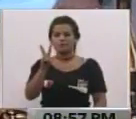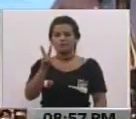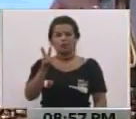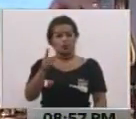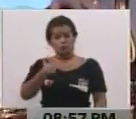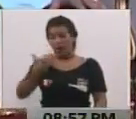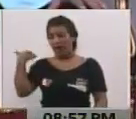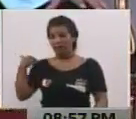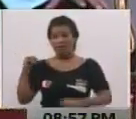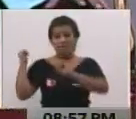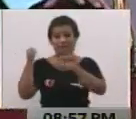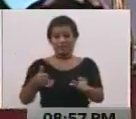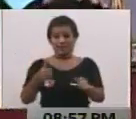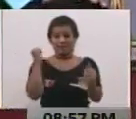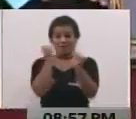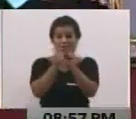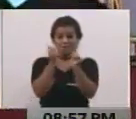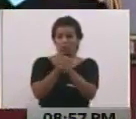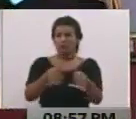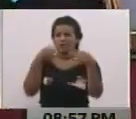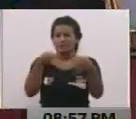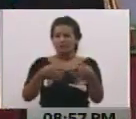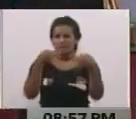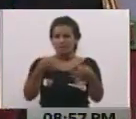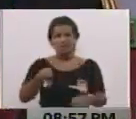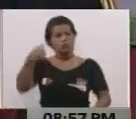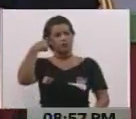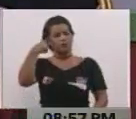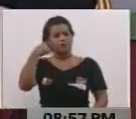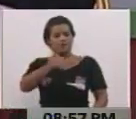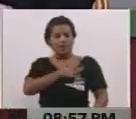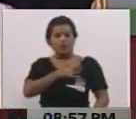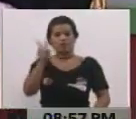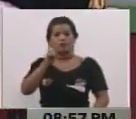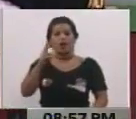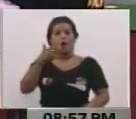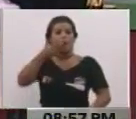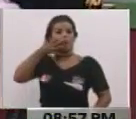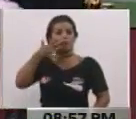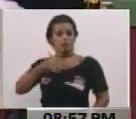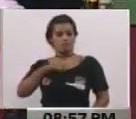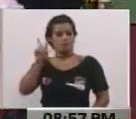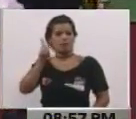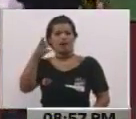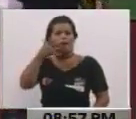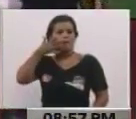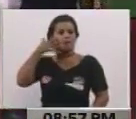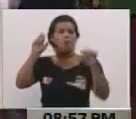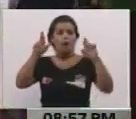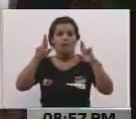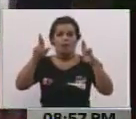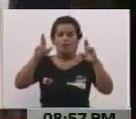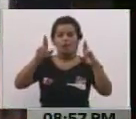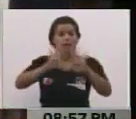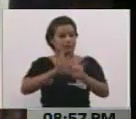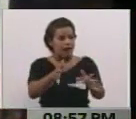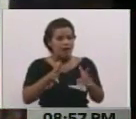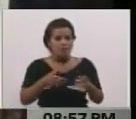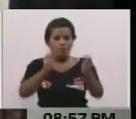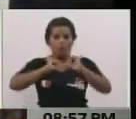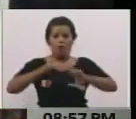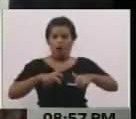deporte estaba soñando con darle un logro a mi país, ahora estar en unos Juegos Olímpicos, después clasificar